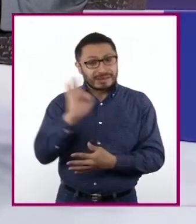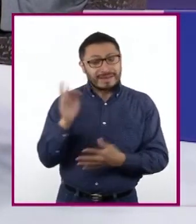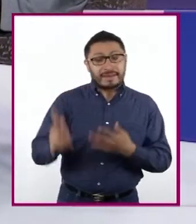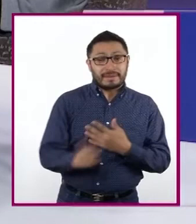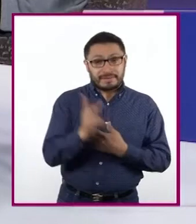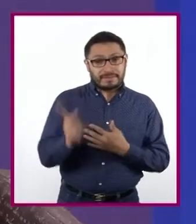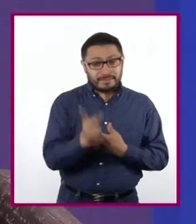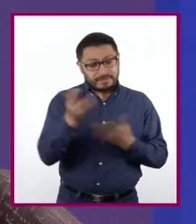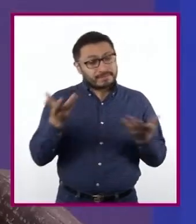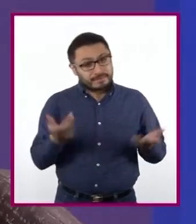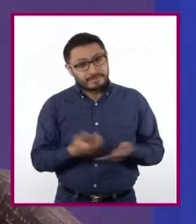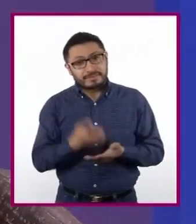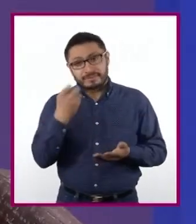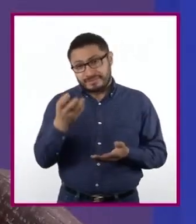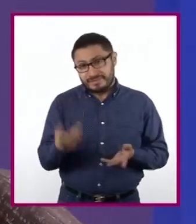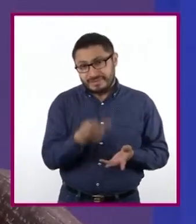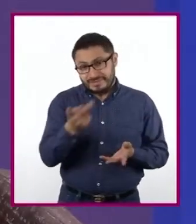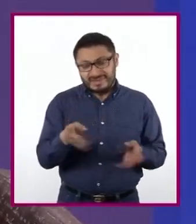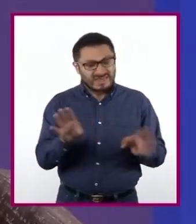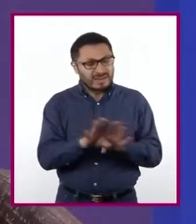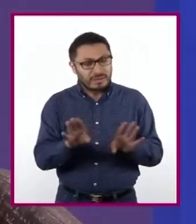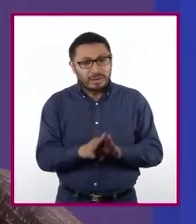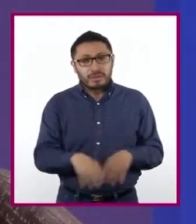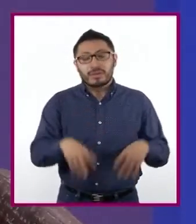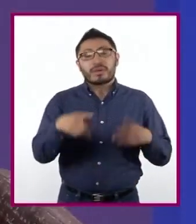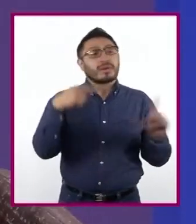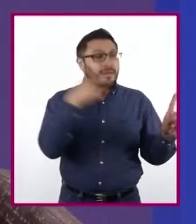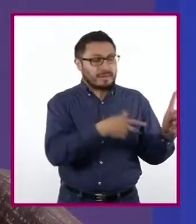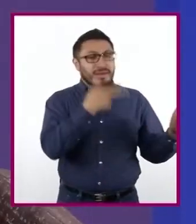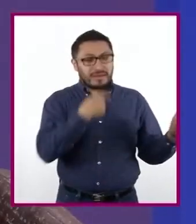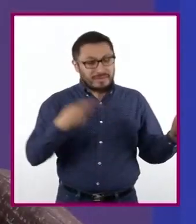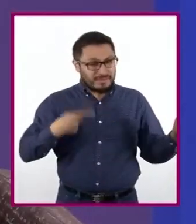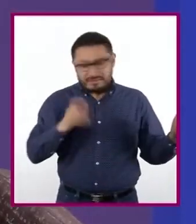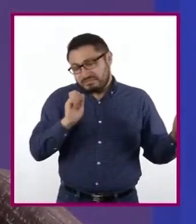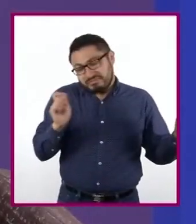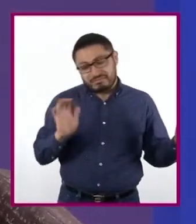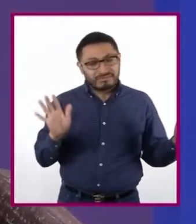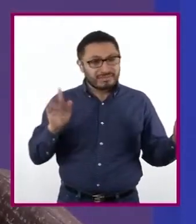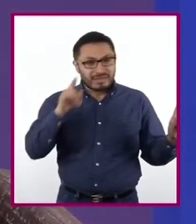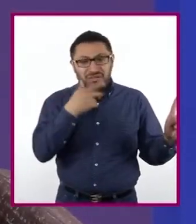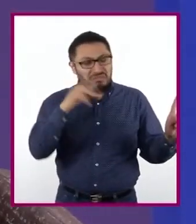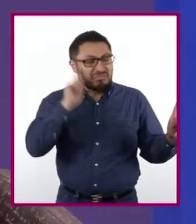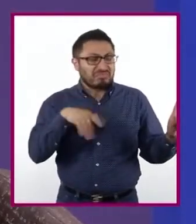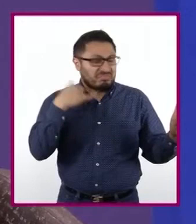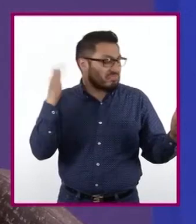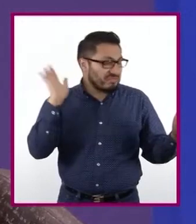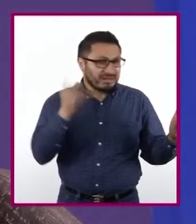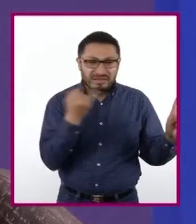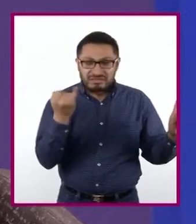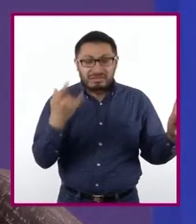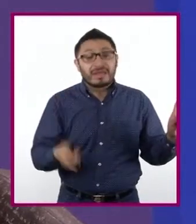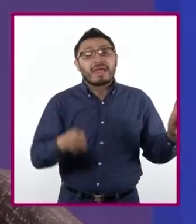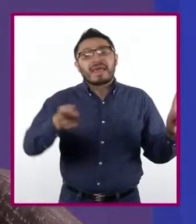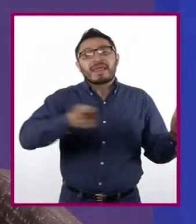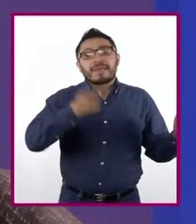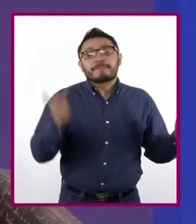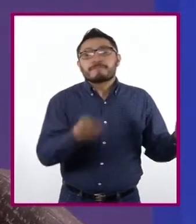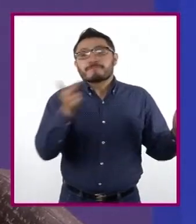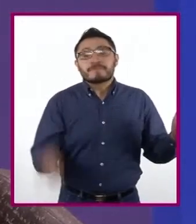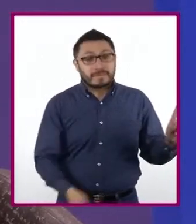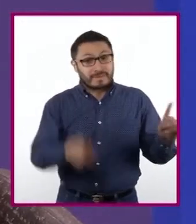preguntas. Esto permitirá que sea el moderador quien oriente las primeras preguntas y con ello rompa ese